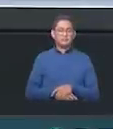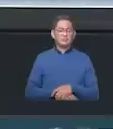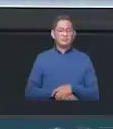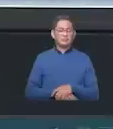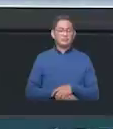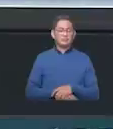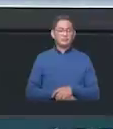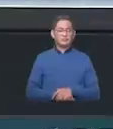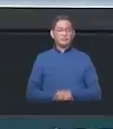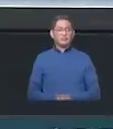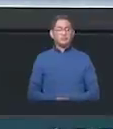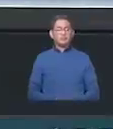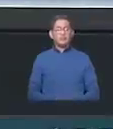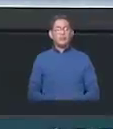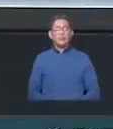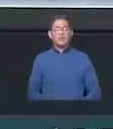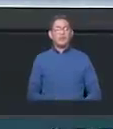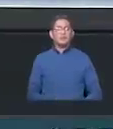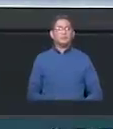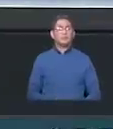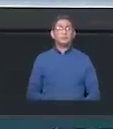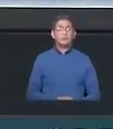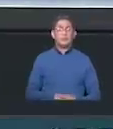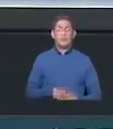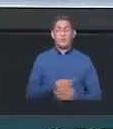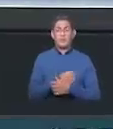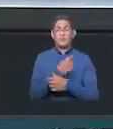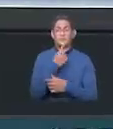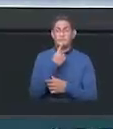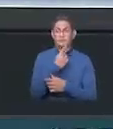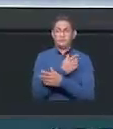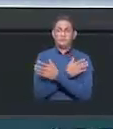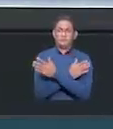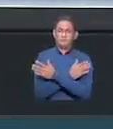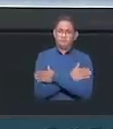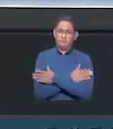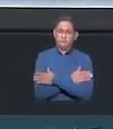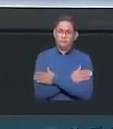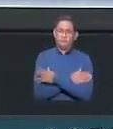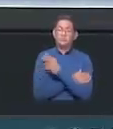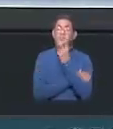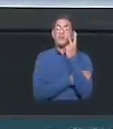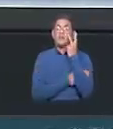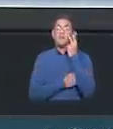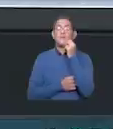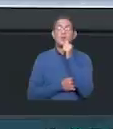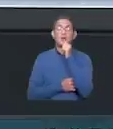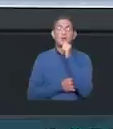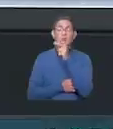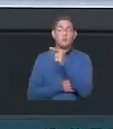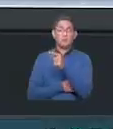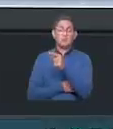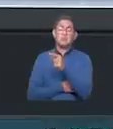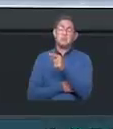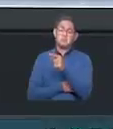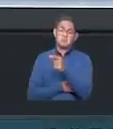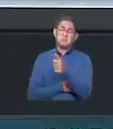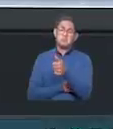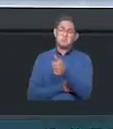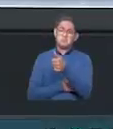esta tarde queremos felicitar al pueblo veragüense que ha demostrado disciplina social